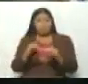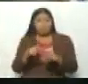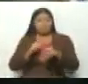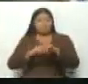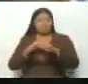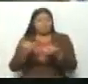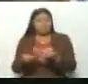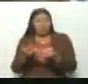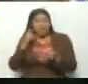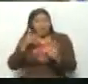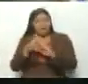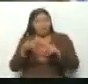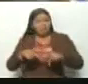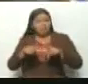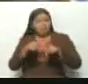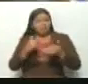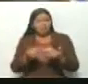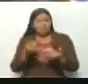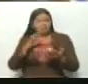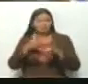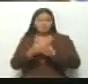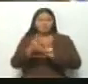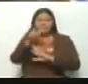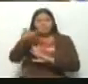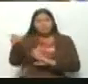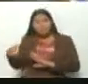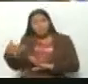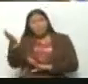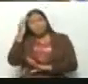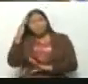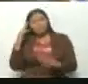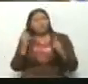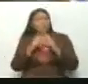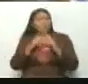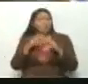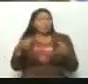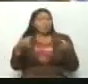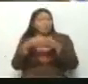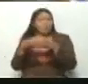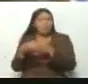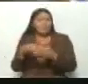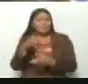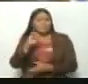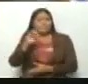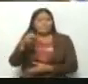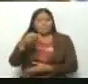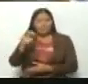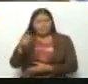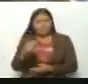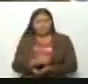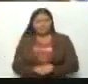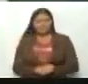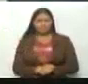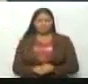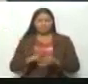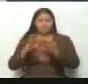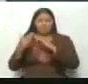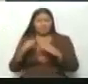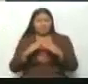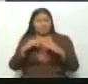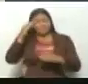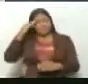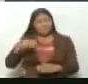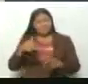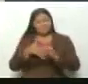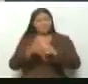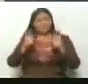tiempos, y quiero que sea ubicar un poco en contexto a la audiencia a esta hora sobre estas brigadas y la tarea que tienen. Ajá. Bueno, las brigadas comunitarias